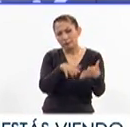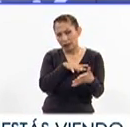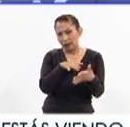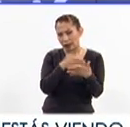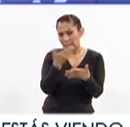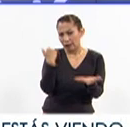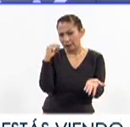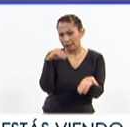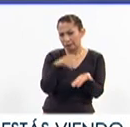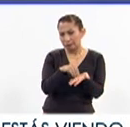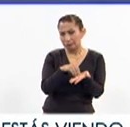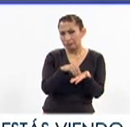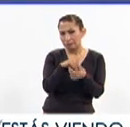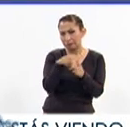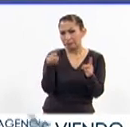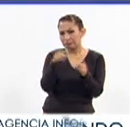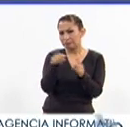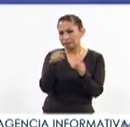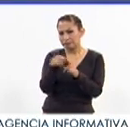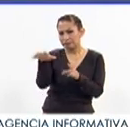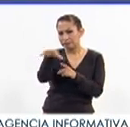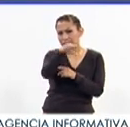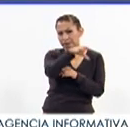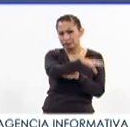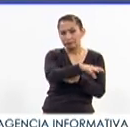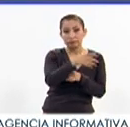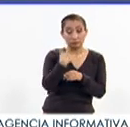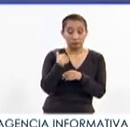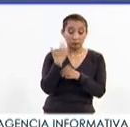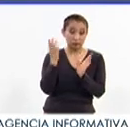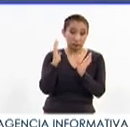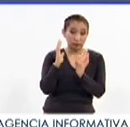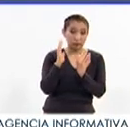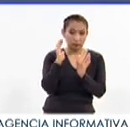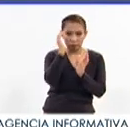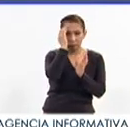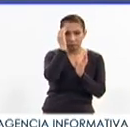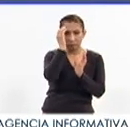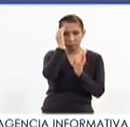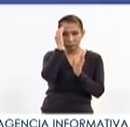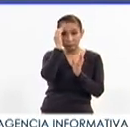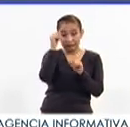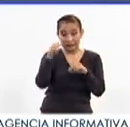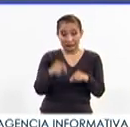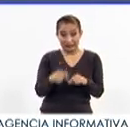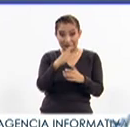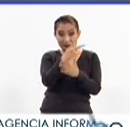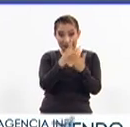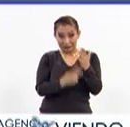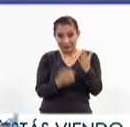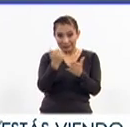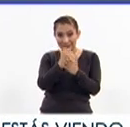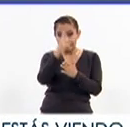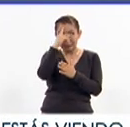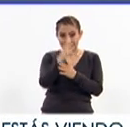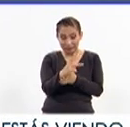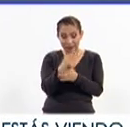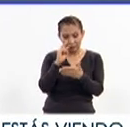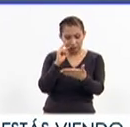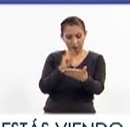se han establecido en varias partes de la sociedad, sobre todo, y bueno, yo he conocido aquí programas de la Ciudad de